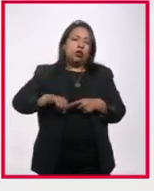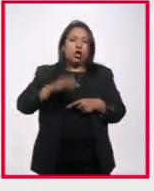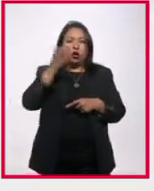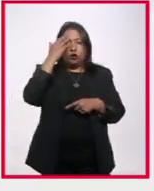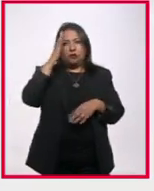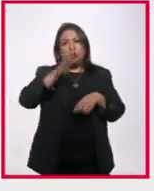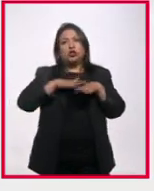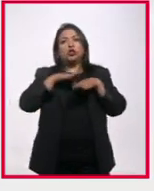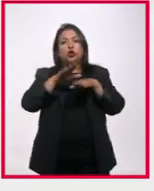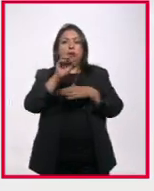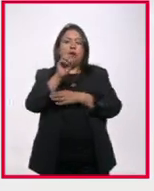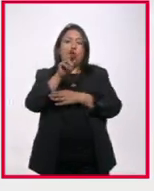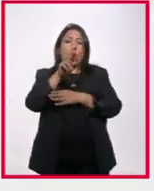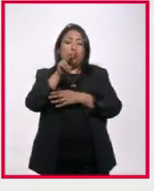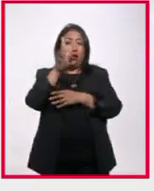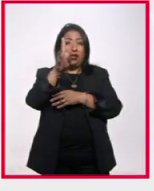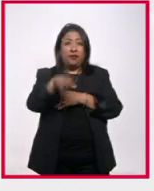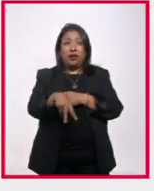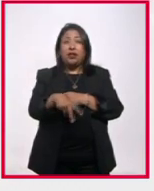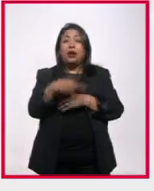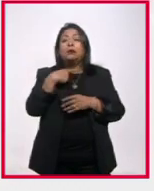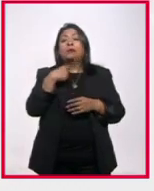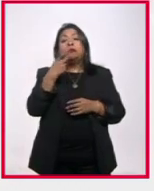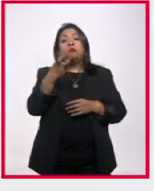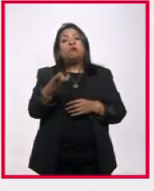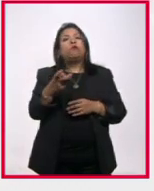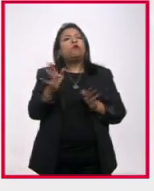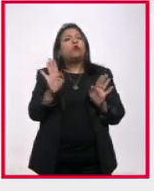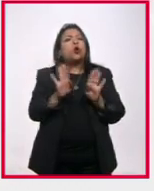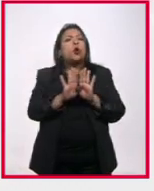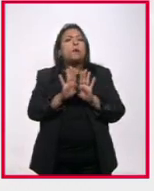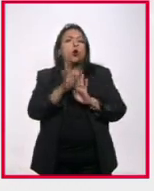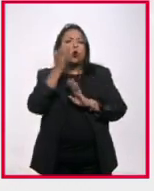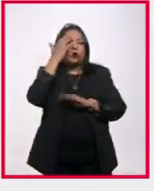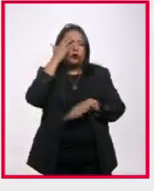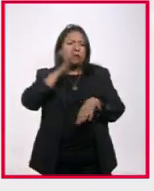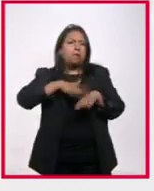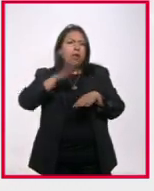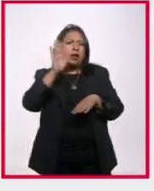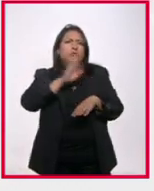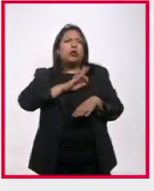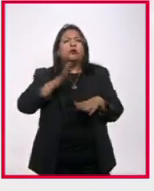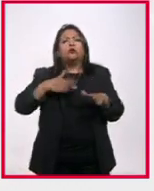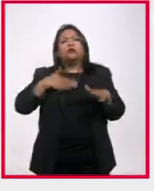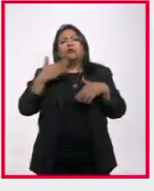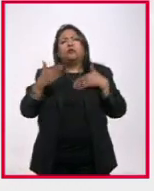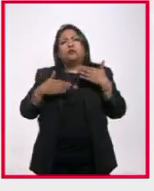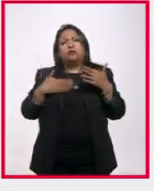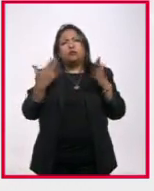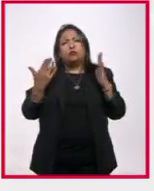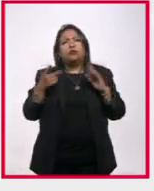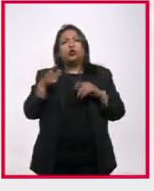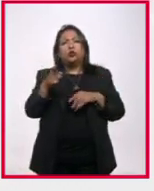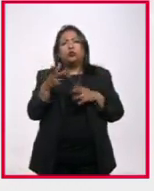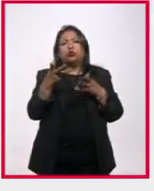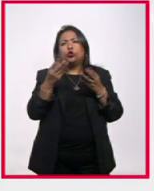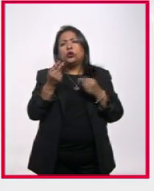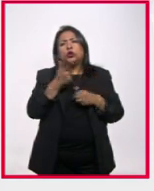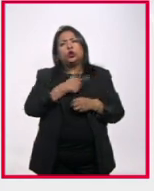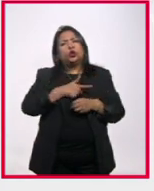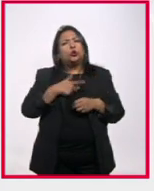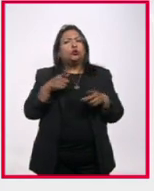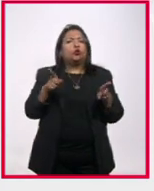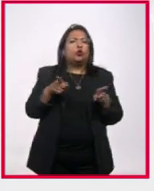más de ópera, de verdad que es una forma muy, cuando conocemos más algo, lo podemos disfrutar. Y tú nos has dado tantos